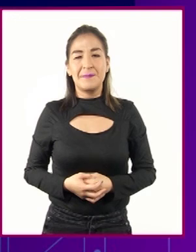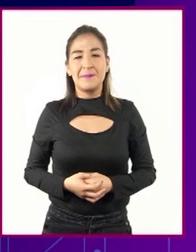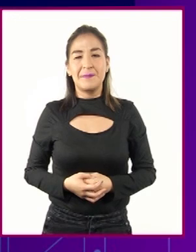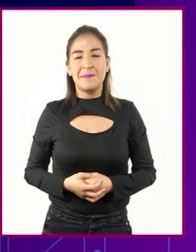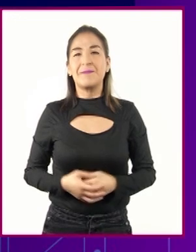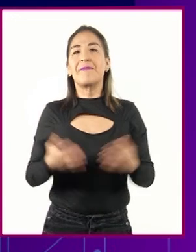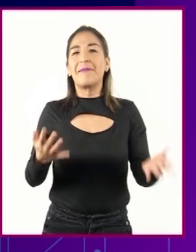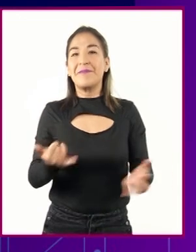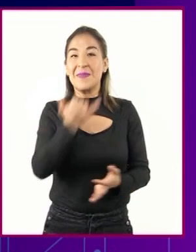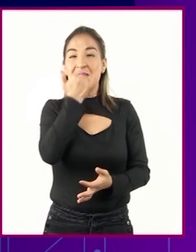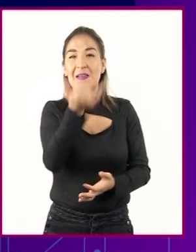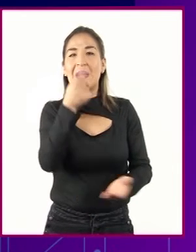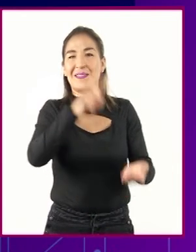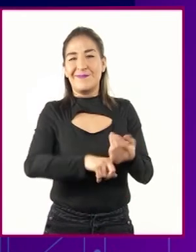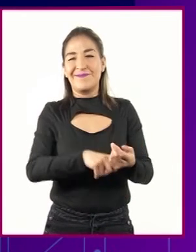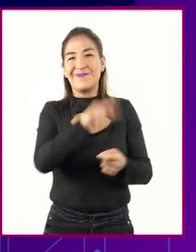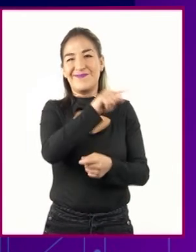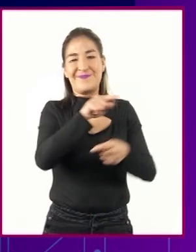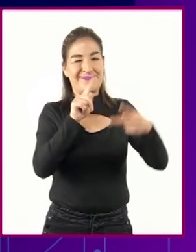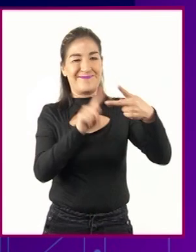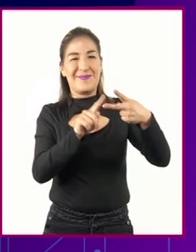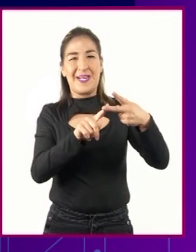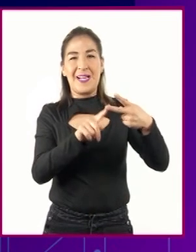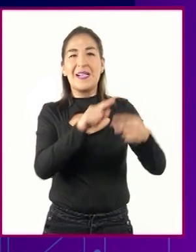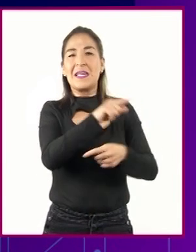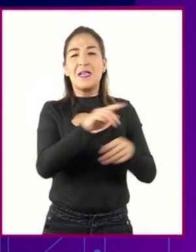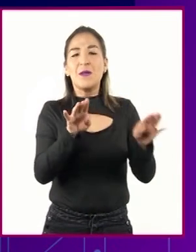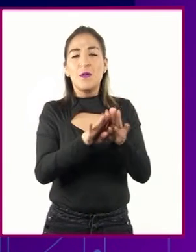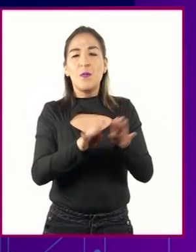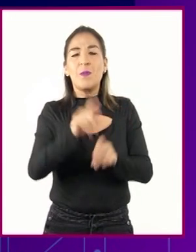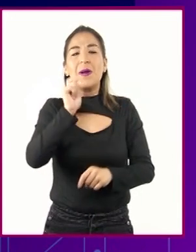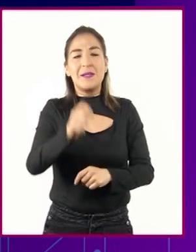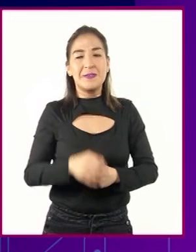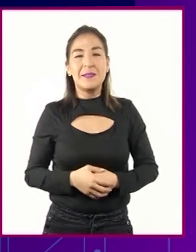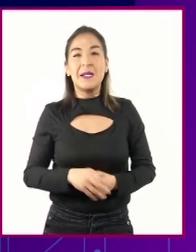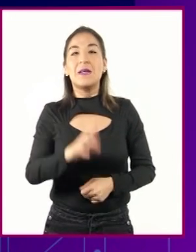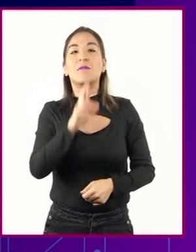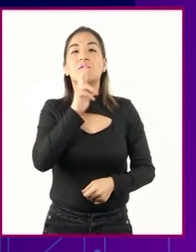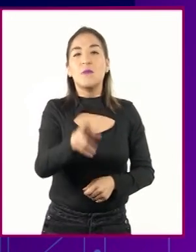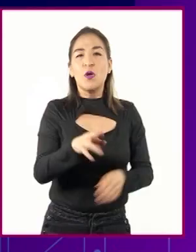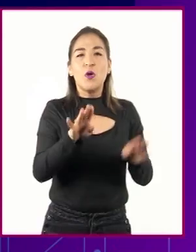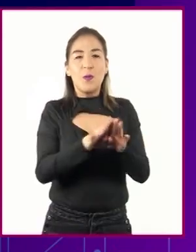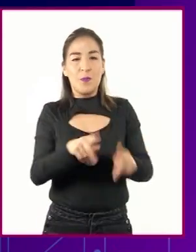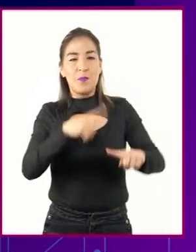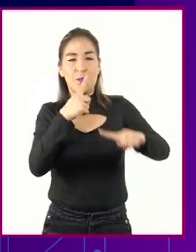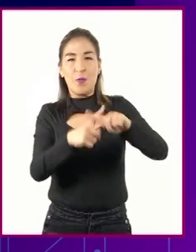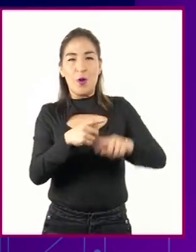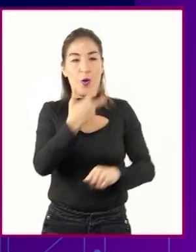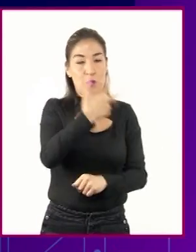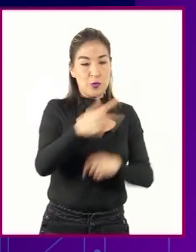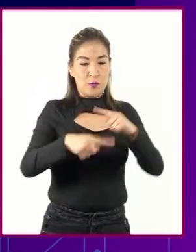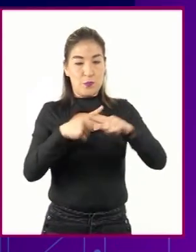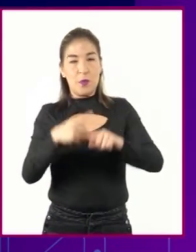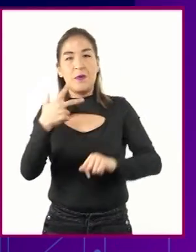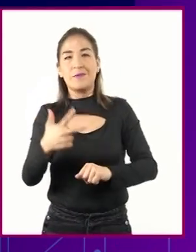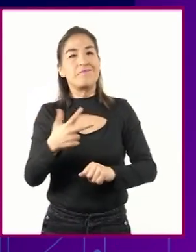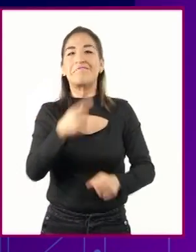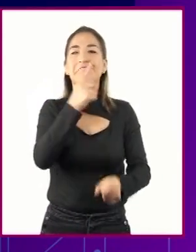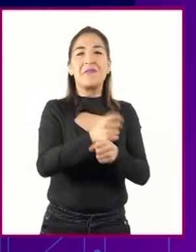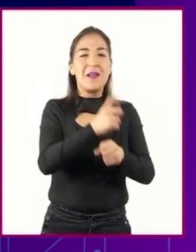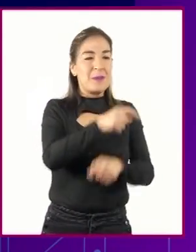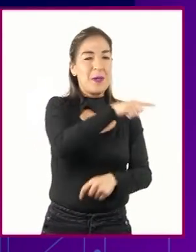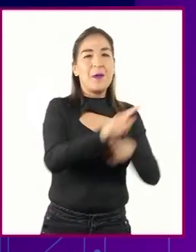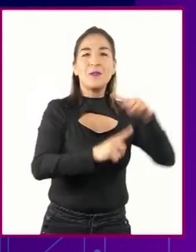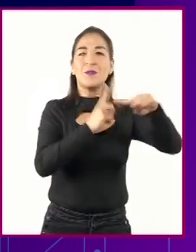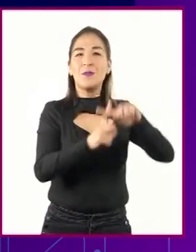El error se encuentra en el paso 2, ya que en el lugar de efectuar la multiplicación de 8 por 8, primero se sumó 16